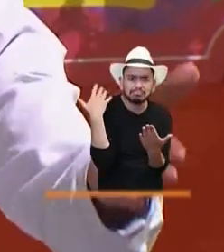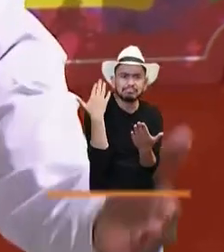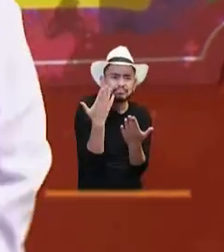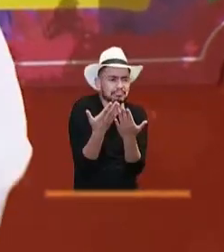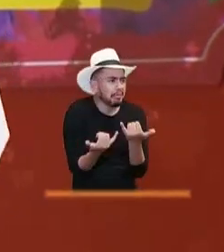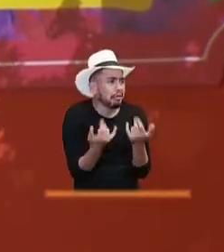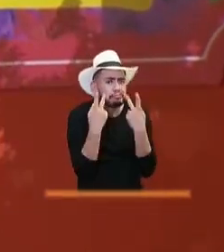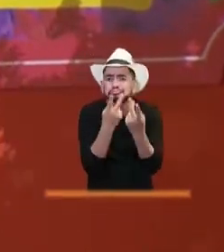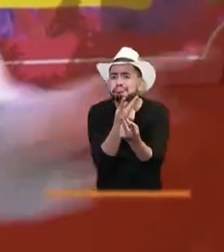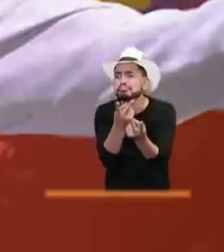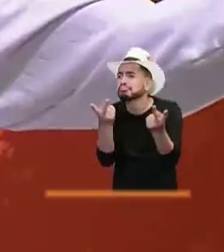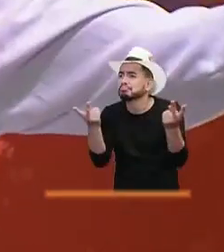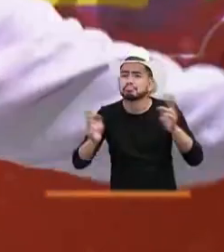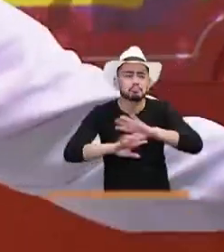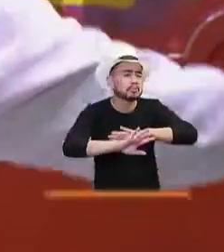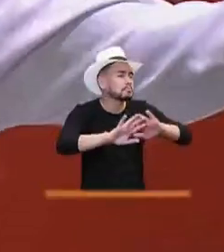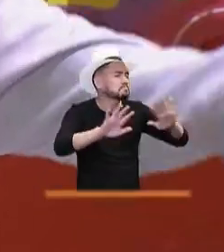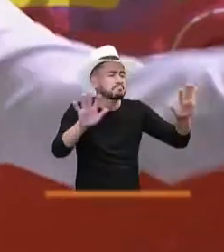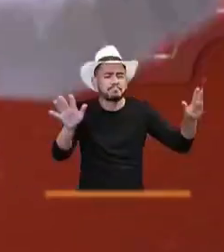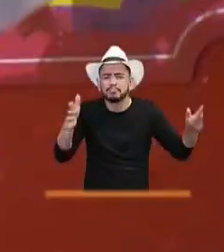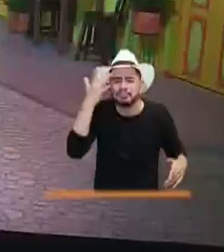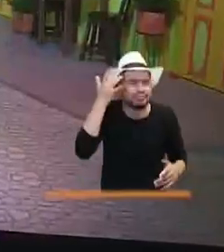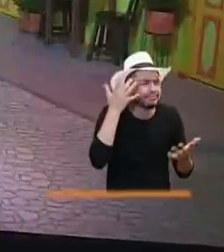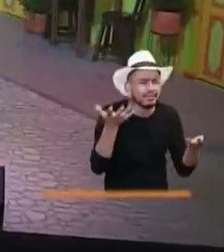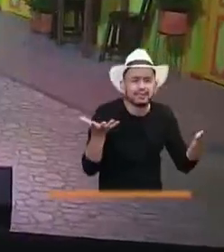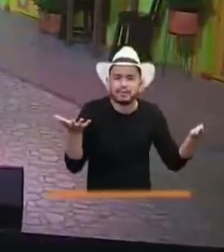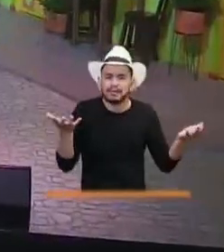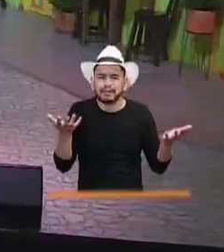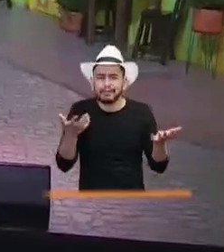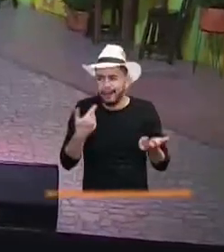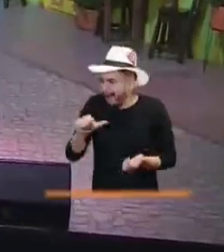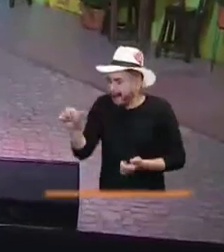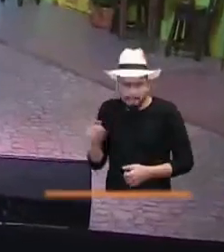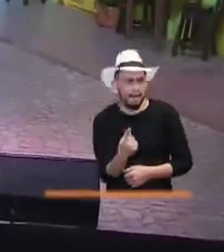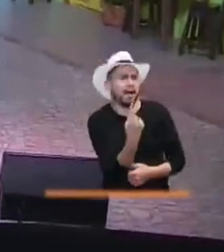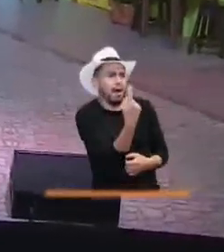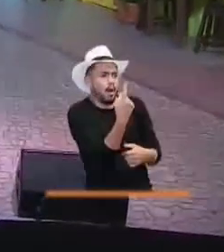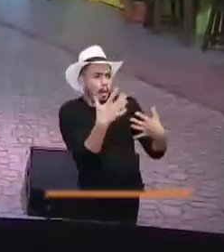fue infiel, pues porque no había más.